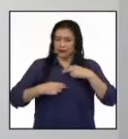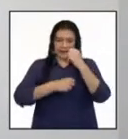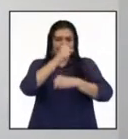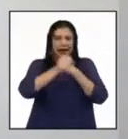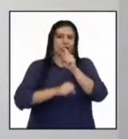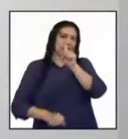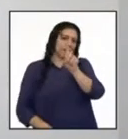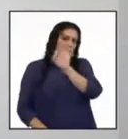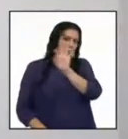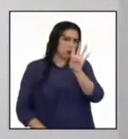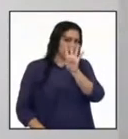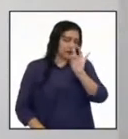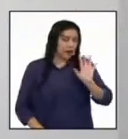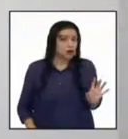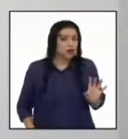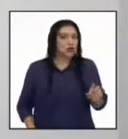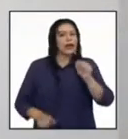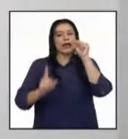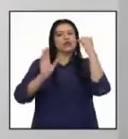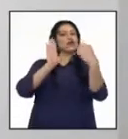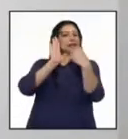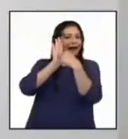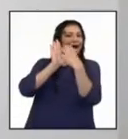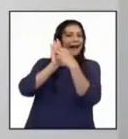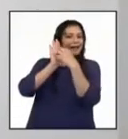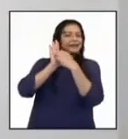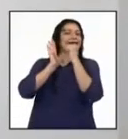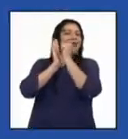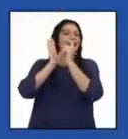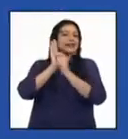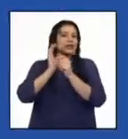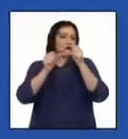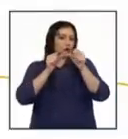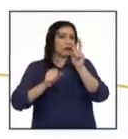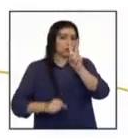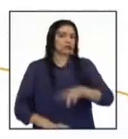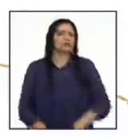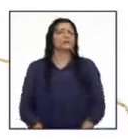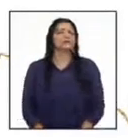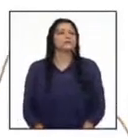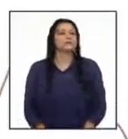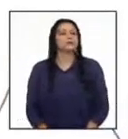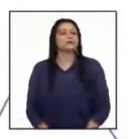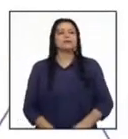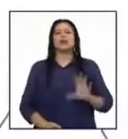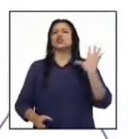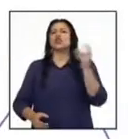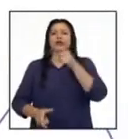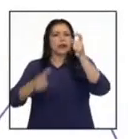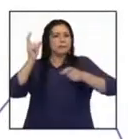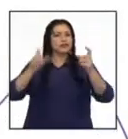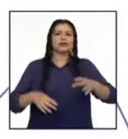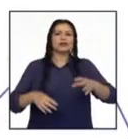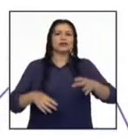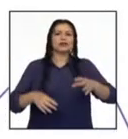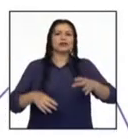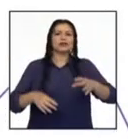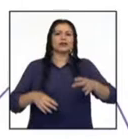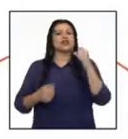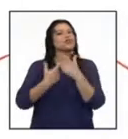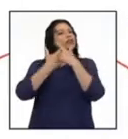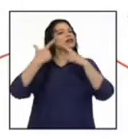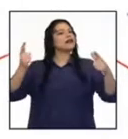1948, donde señala en su artículo 2: Toda persona tiene los derechos y